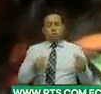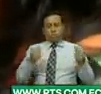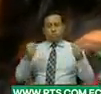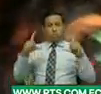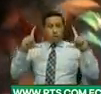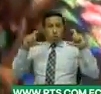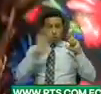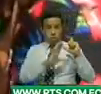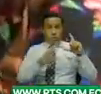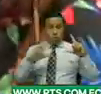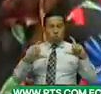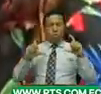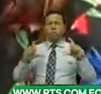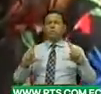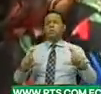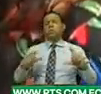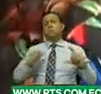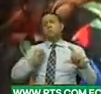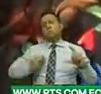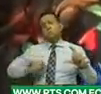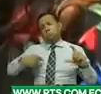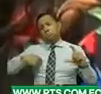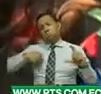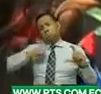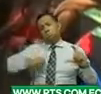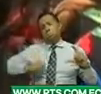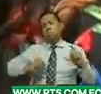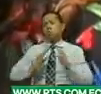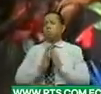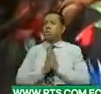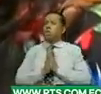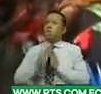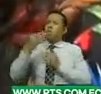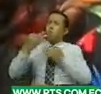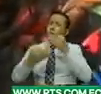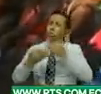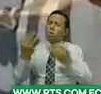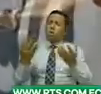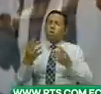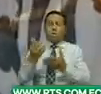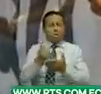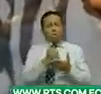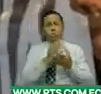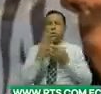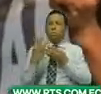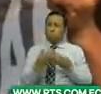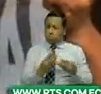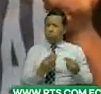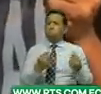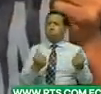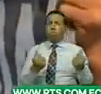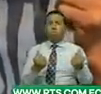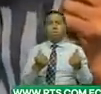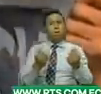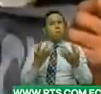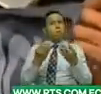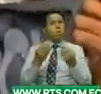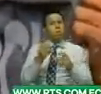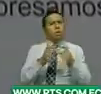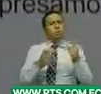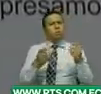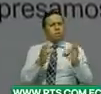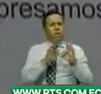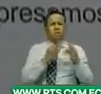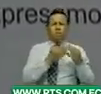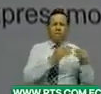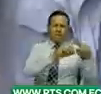muy triste un poco. Pido justicia y que puedan solucionar todo. Así como ella, llegaron familias enteras